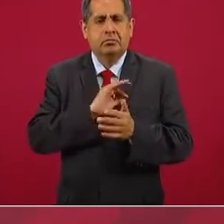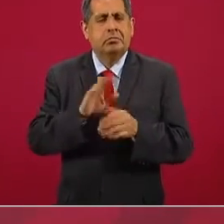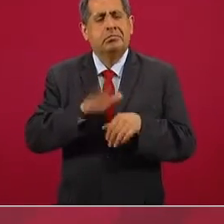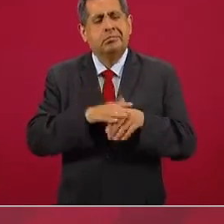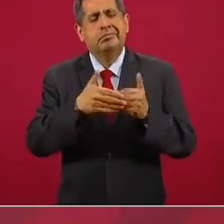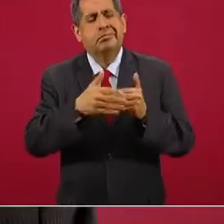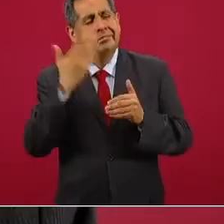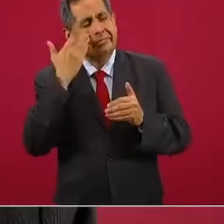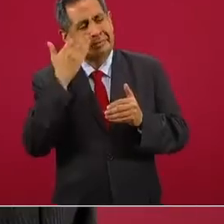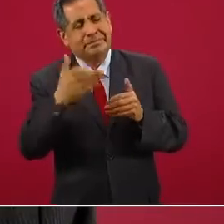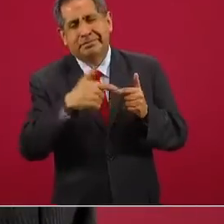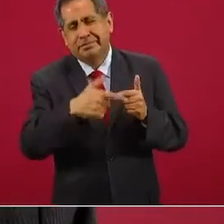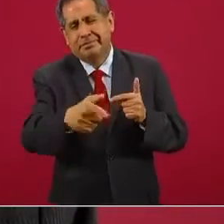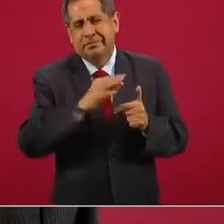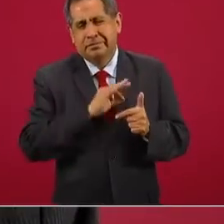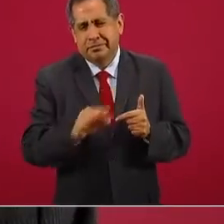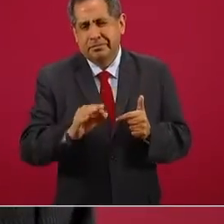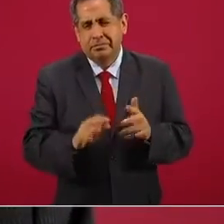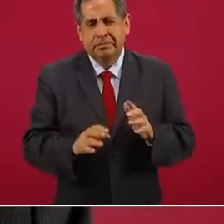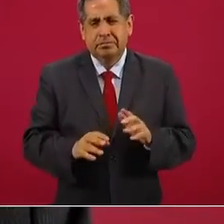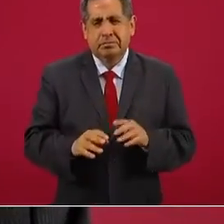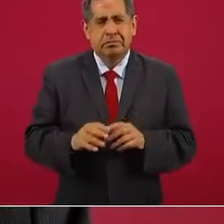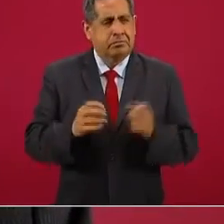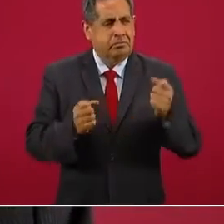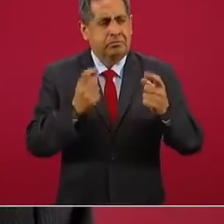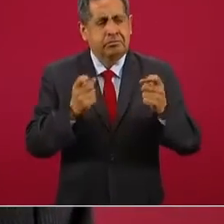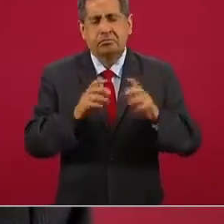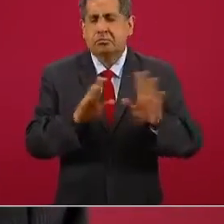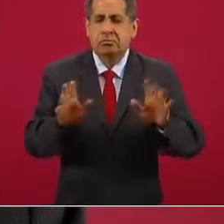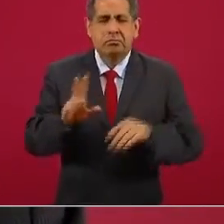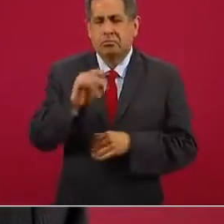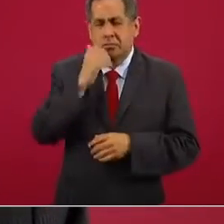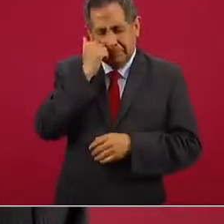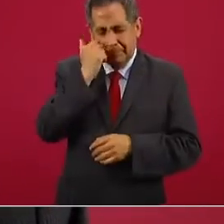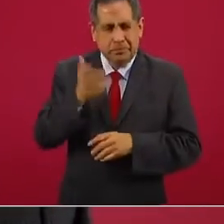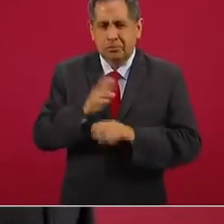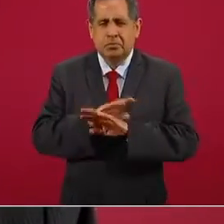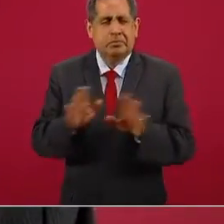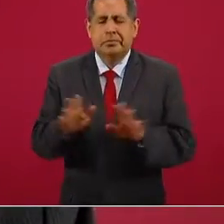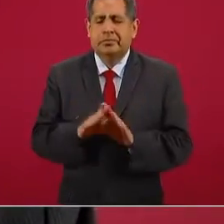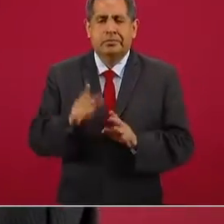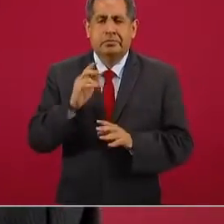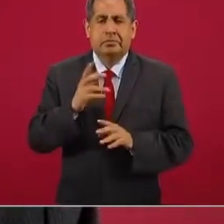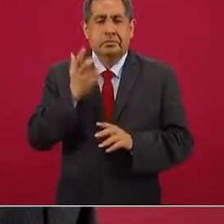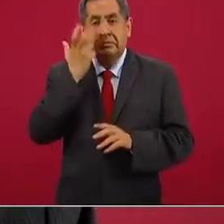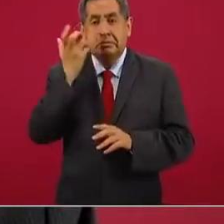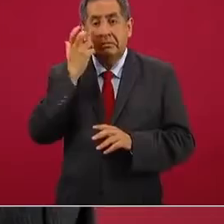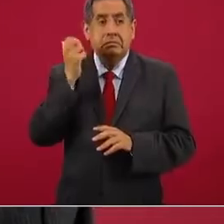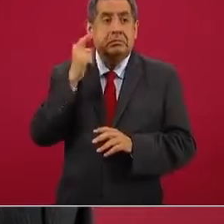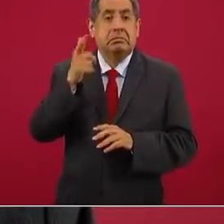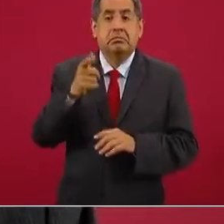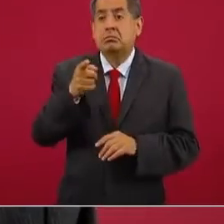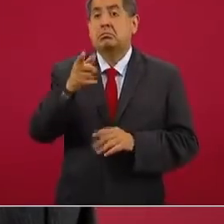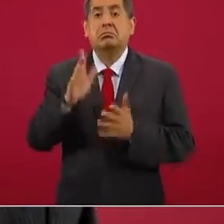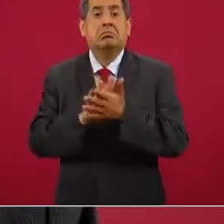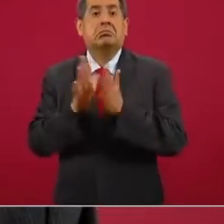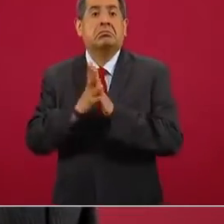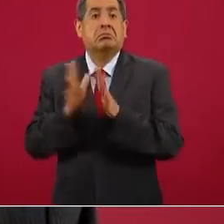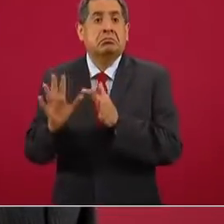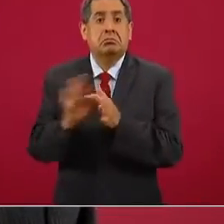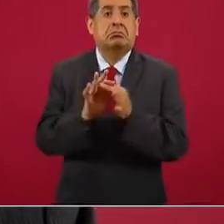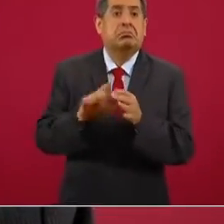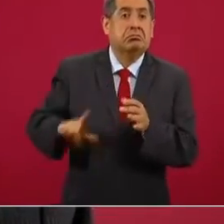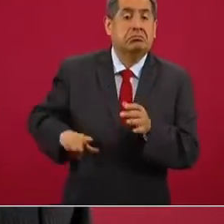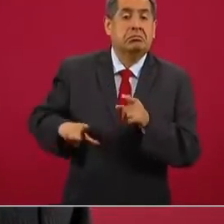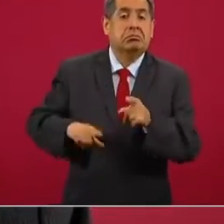más tiempo en varios casos, pero no queremos que se vincule al gobierno